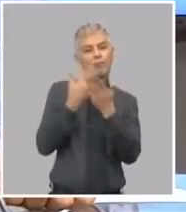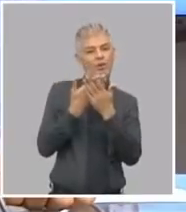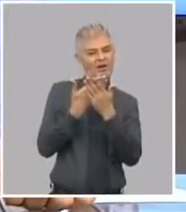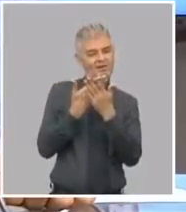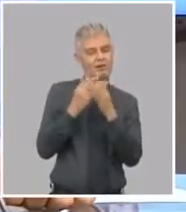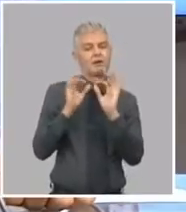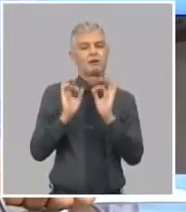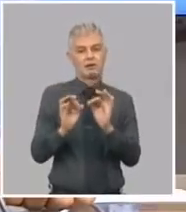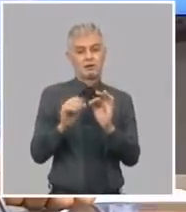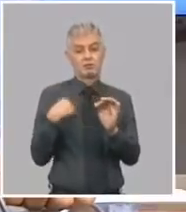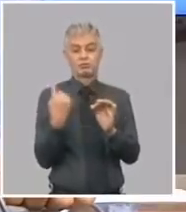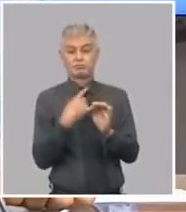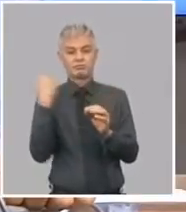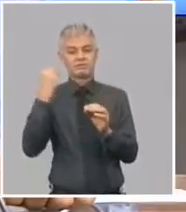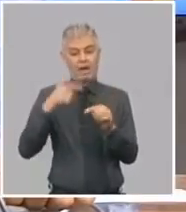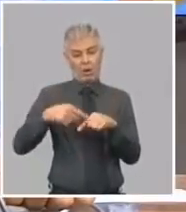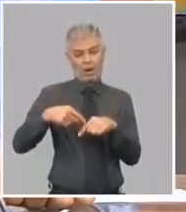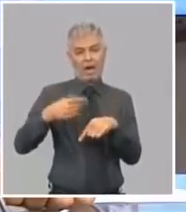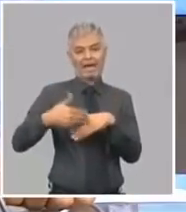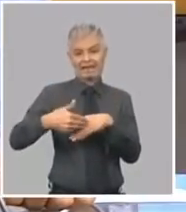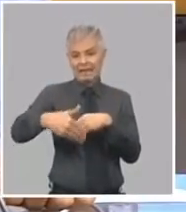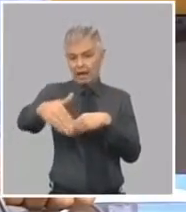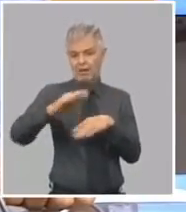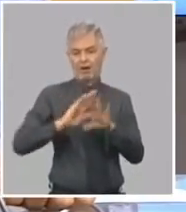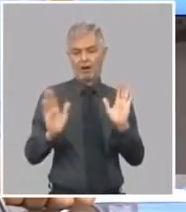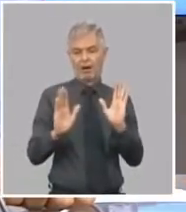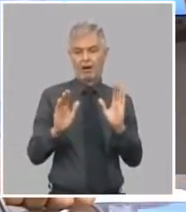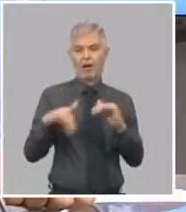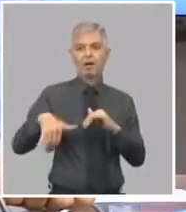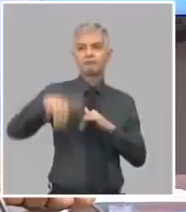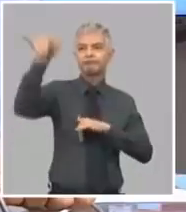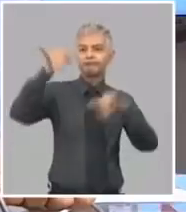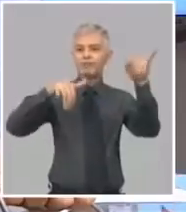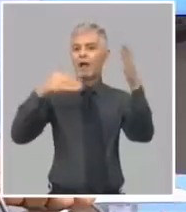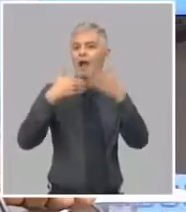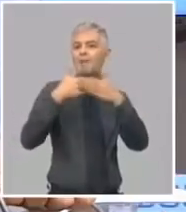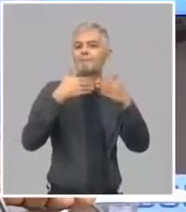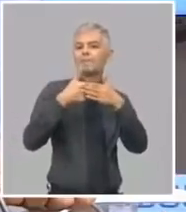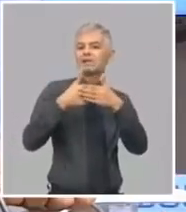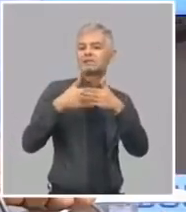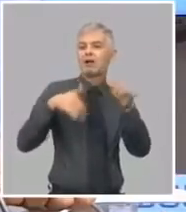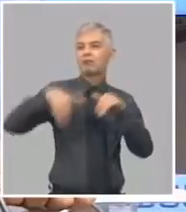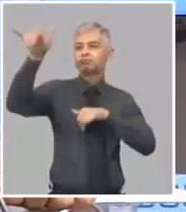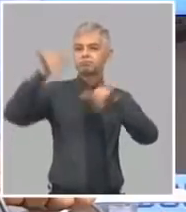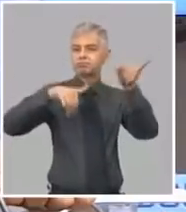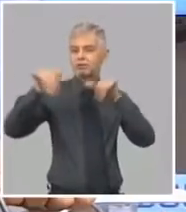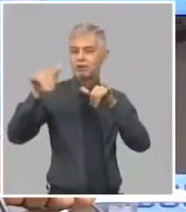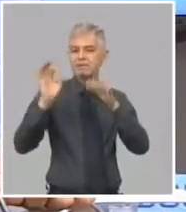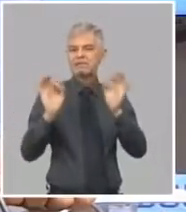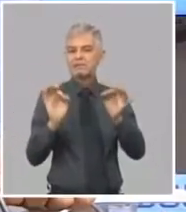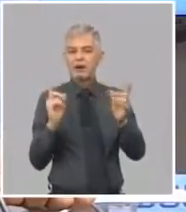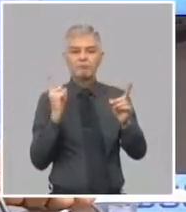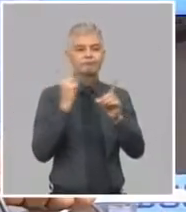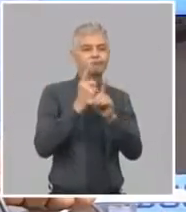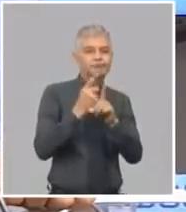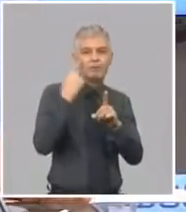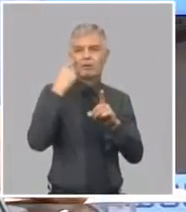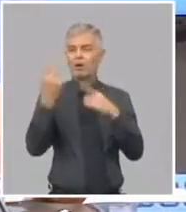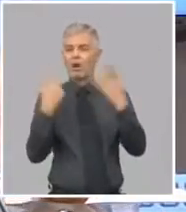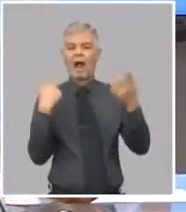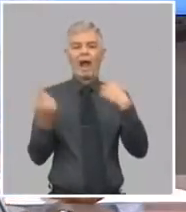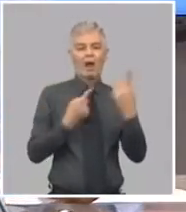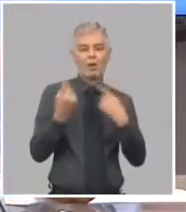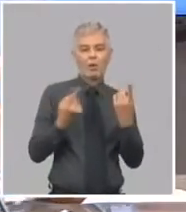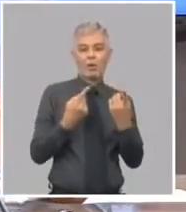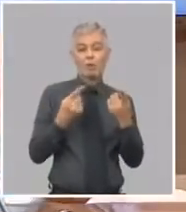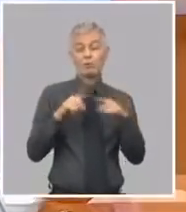que ahora viene un periodo en el cual las aeronáutica se pondrá en contacto con la autoridad aeronáutica, se puntualizarán los detalles. Eso era un proceso gradual porque